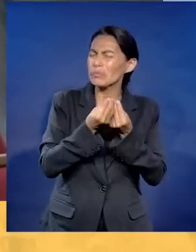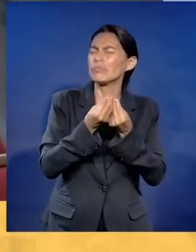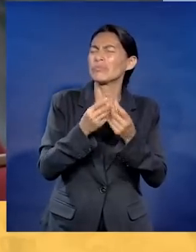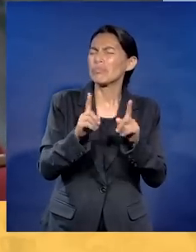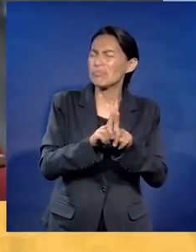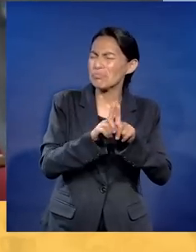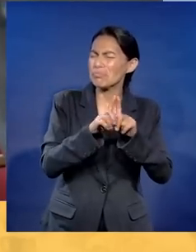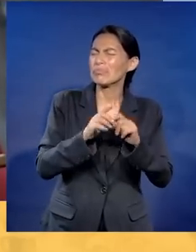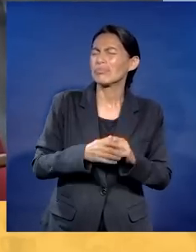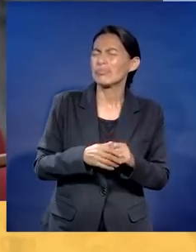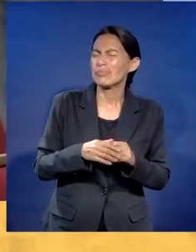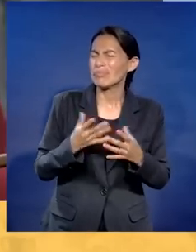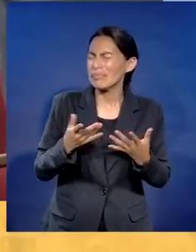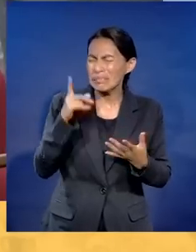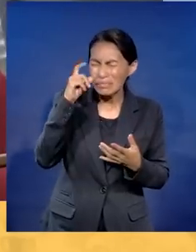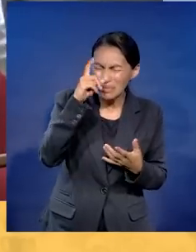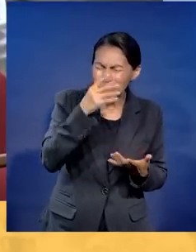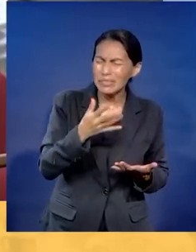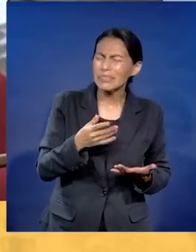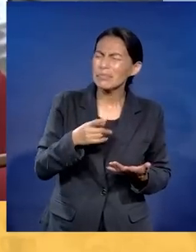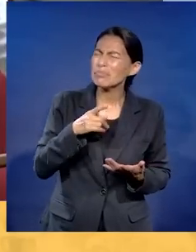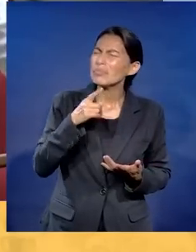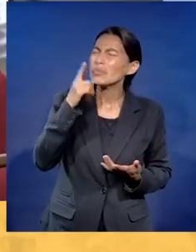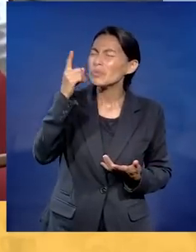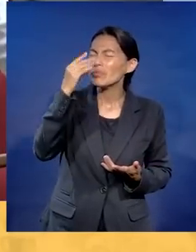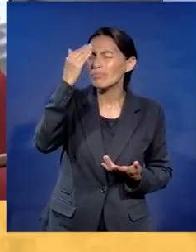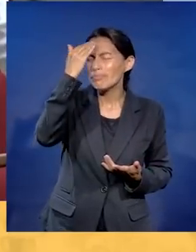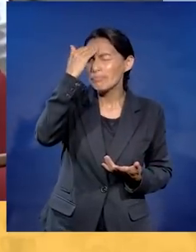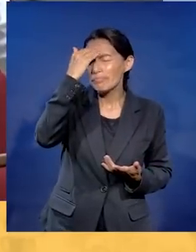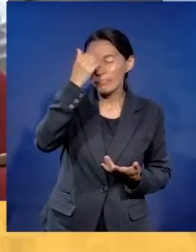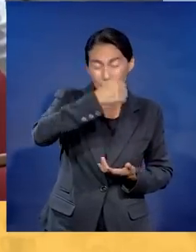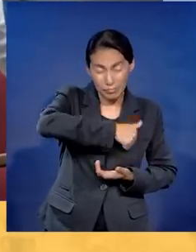algunos otros ya separados, pero siguiendo juntos.